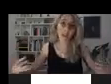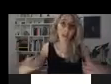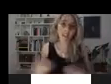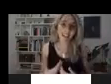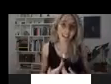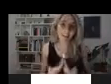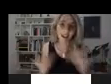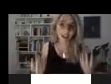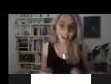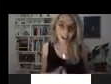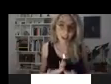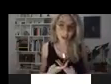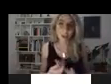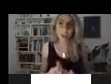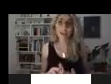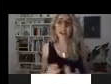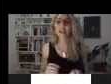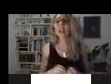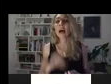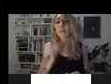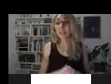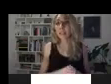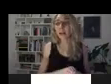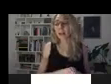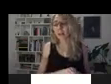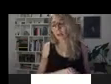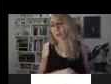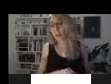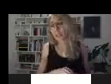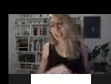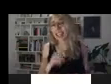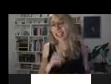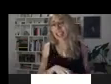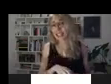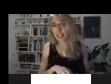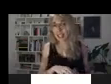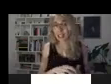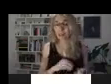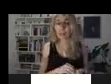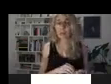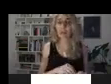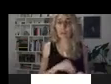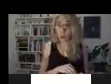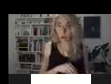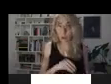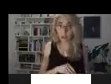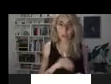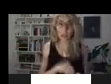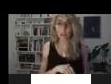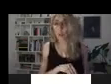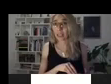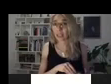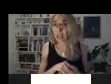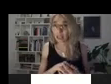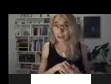durante esta semana de celebración del arte. Pinta particularmente se caracteriza por el foco en el